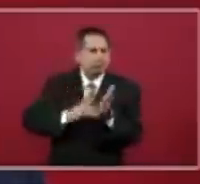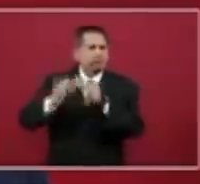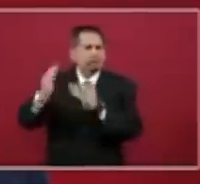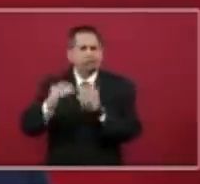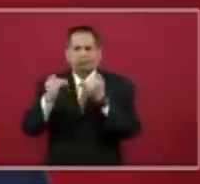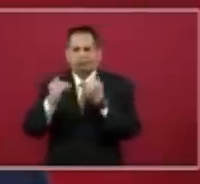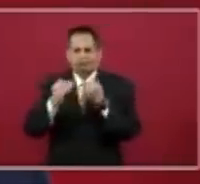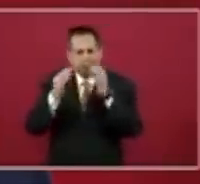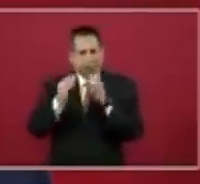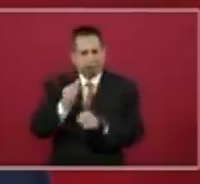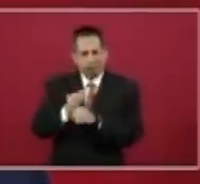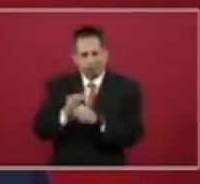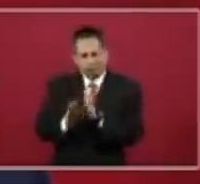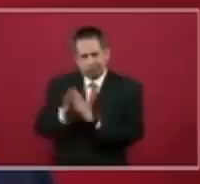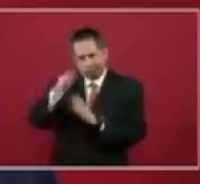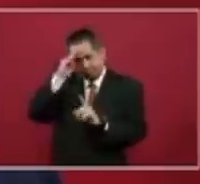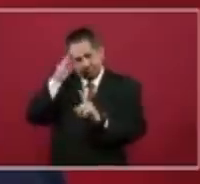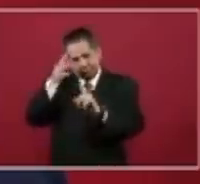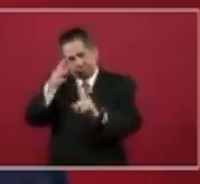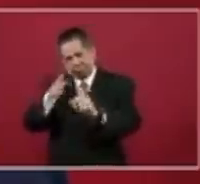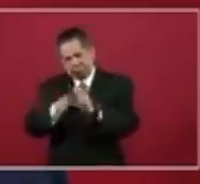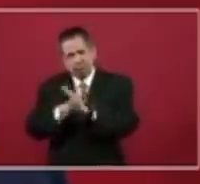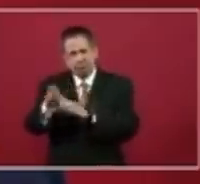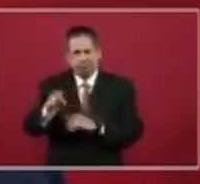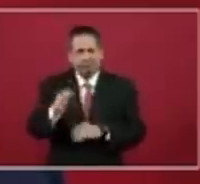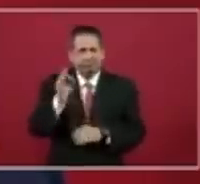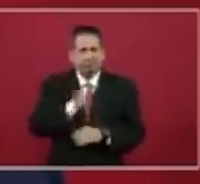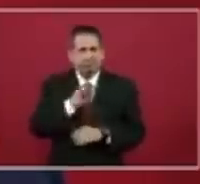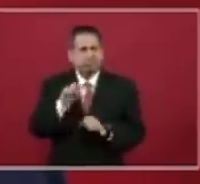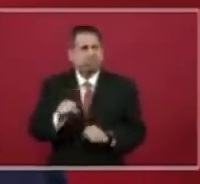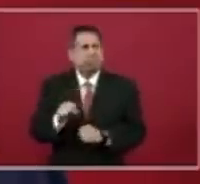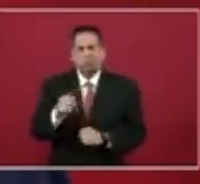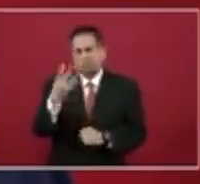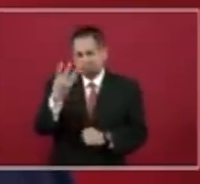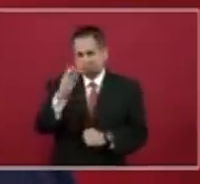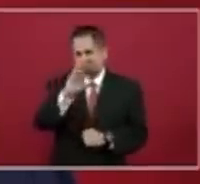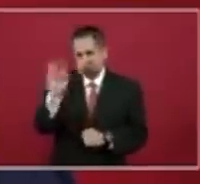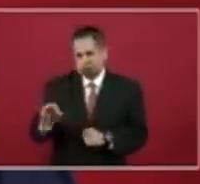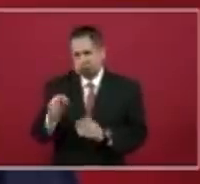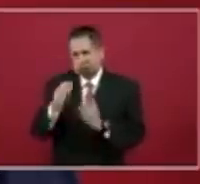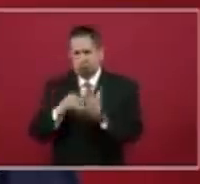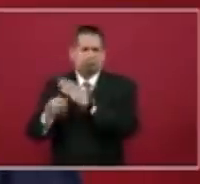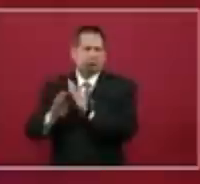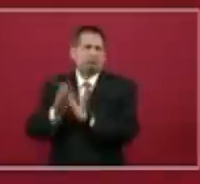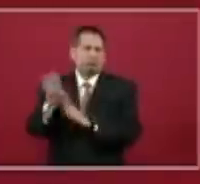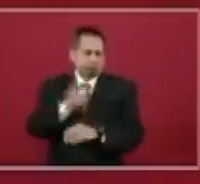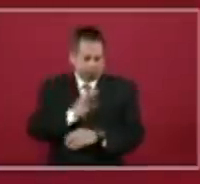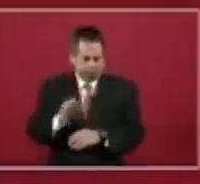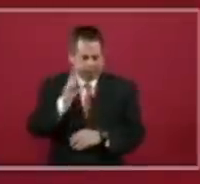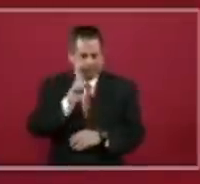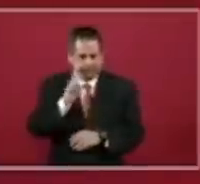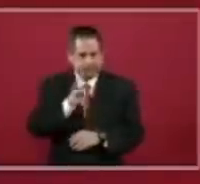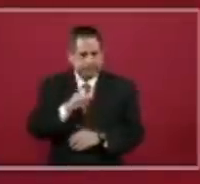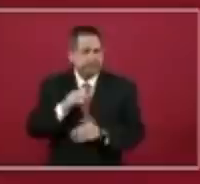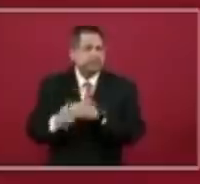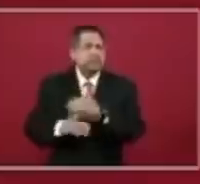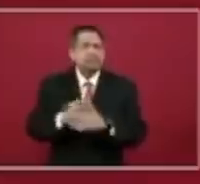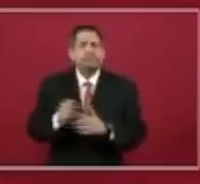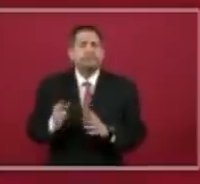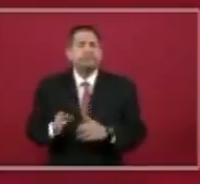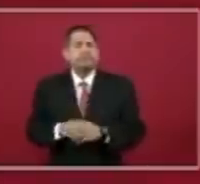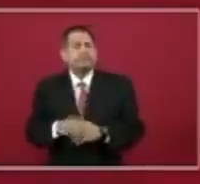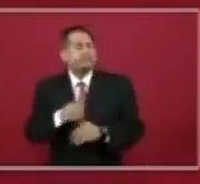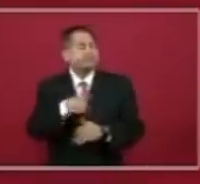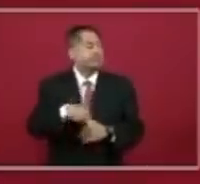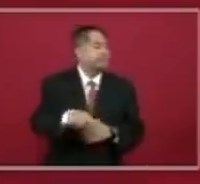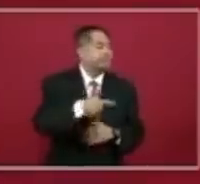lo estamos proyectando, al 4%, para sacar de la